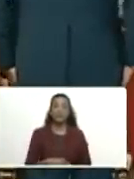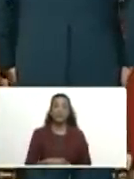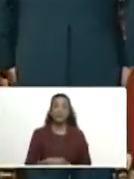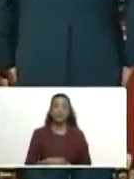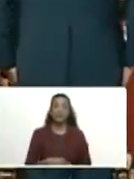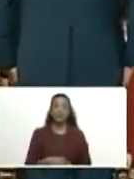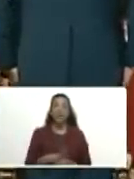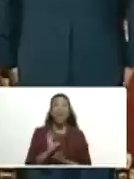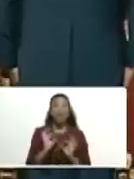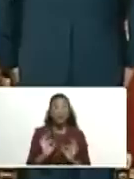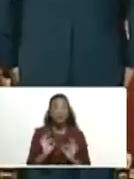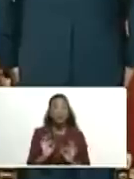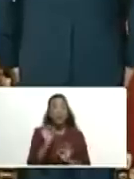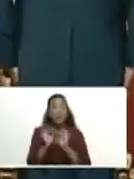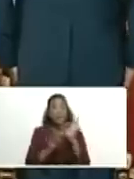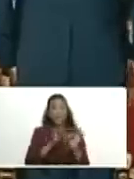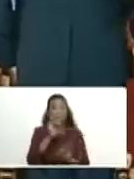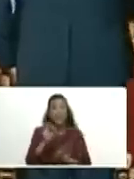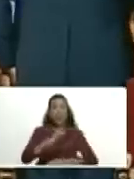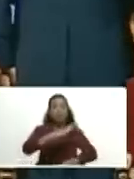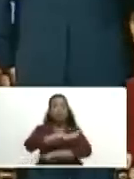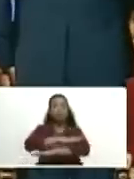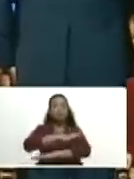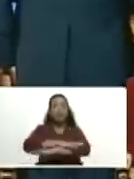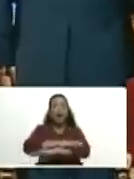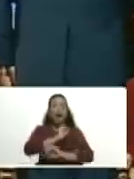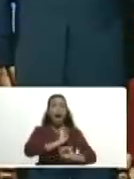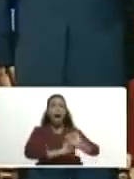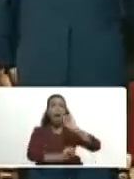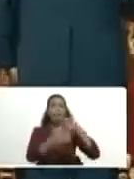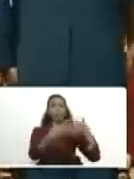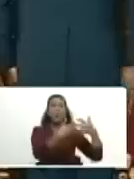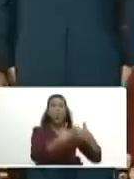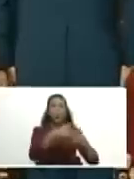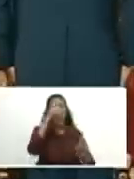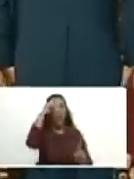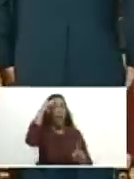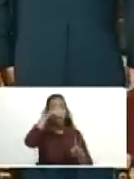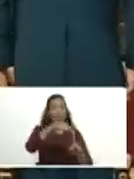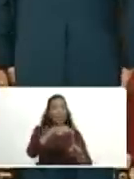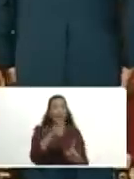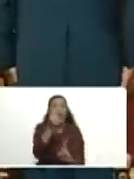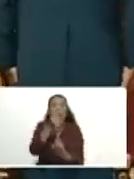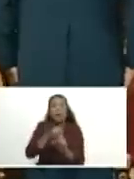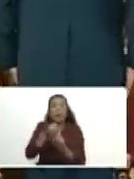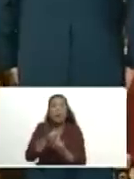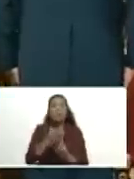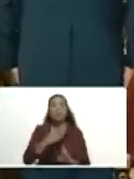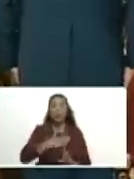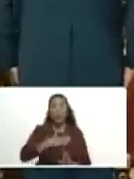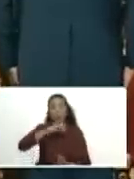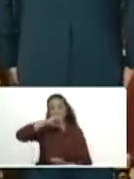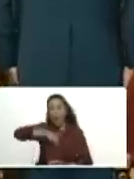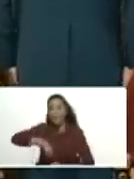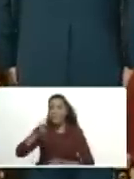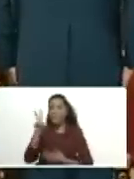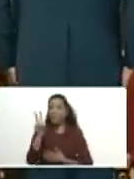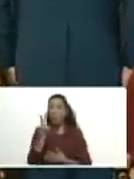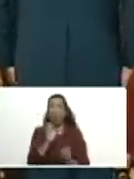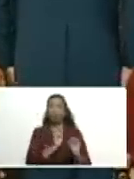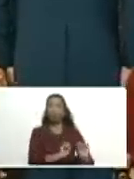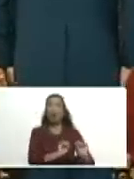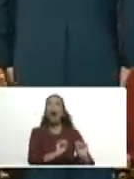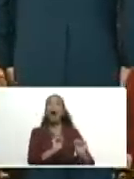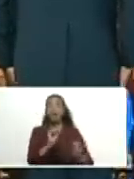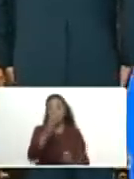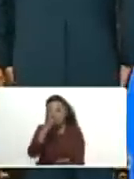Y es que precisamente la doctrina antioligárquica ha sido la clave de la resistencia de la Fuerza Armada Nacional Bolivariana,